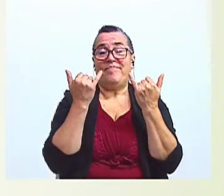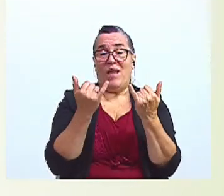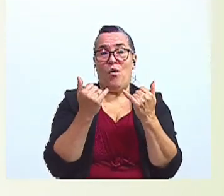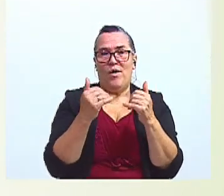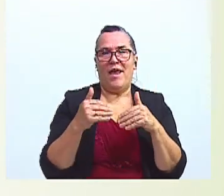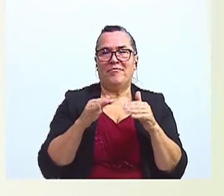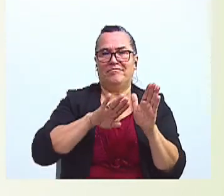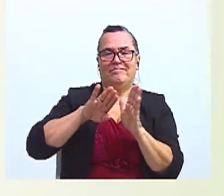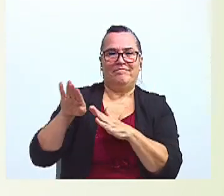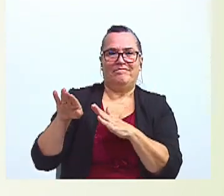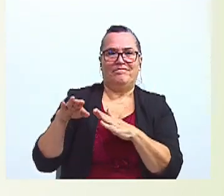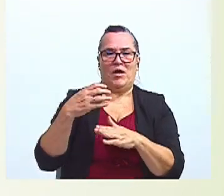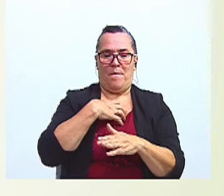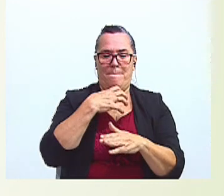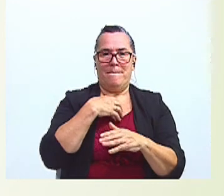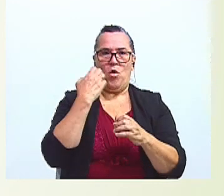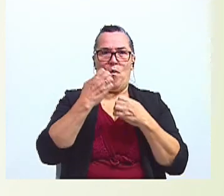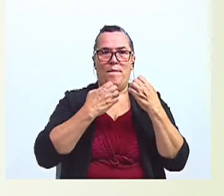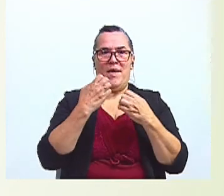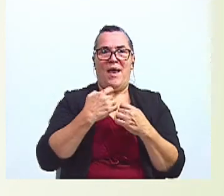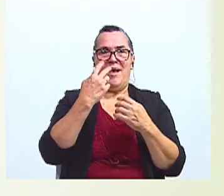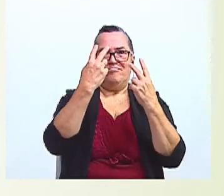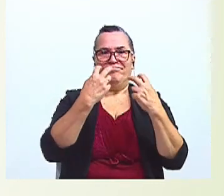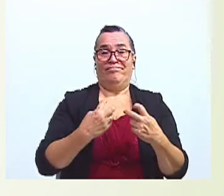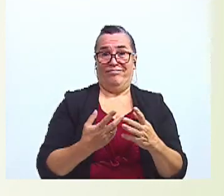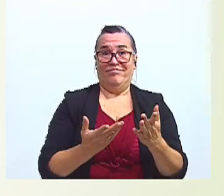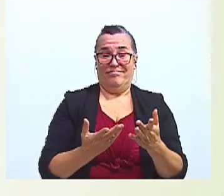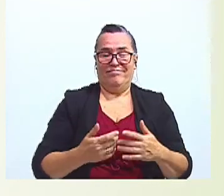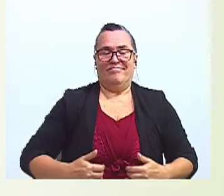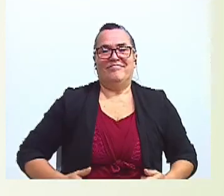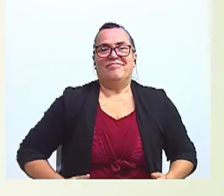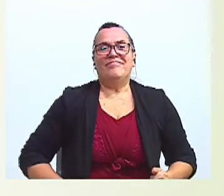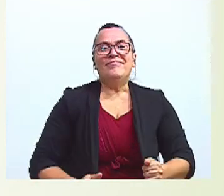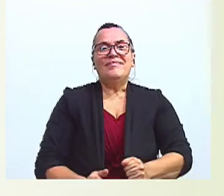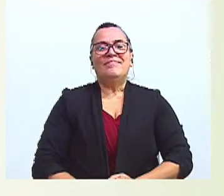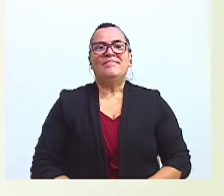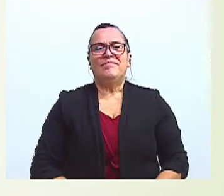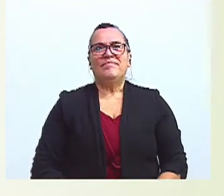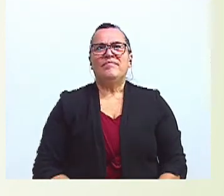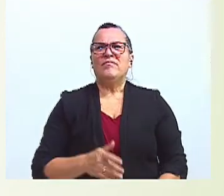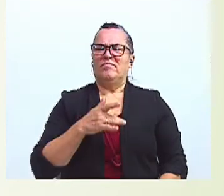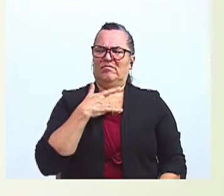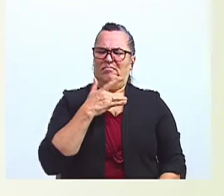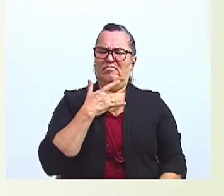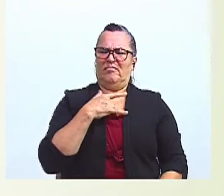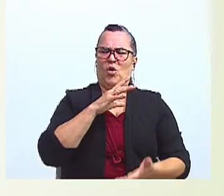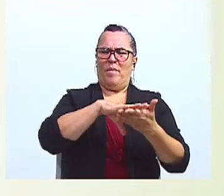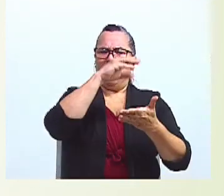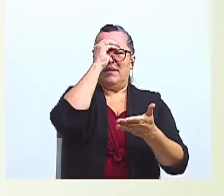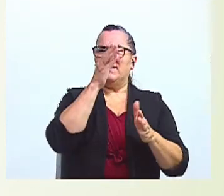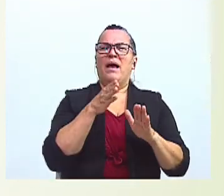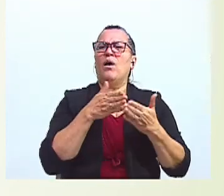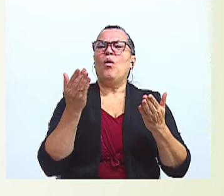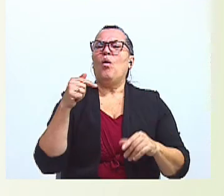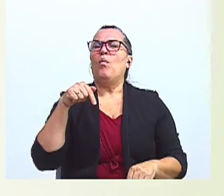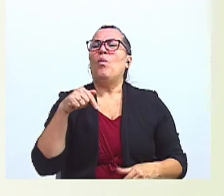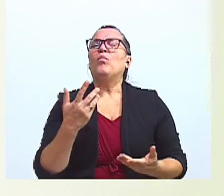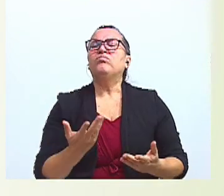Vamos ahora a nuestra parte de autoevaluación. ¿Cómo me sentí con el aprendizaje de